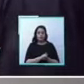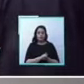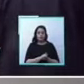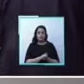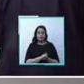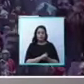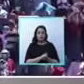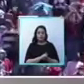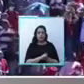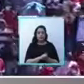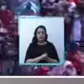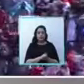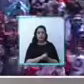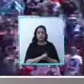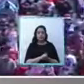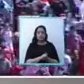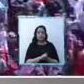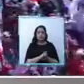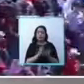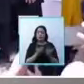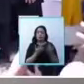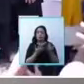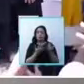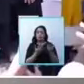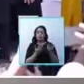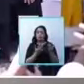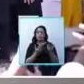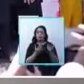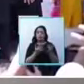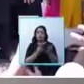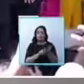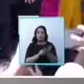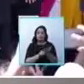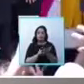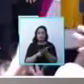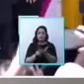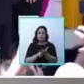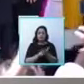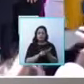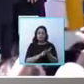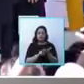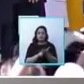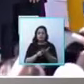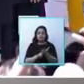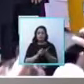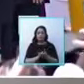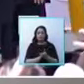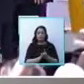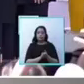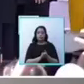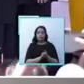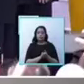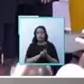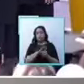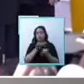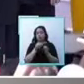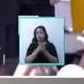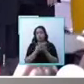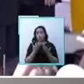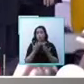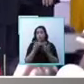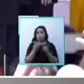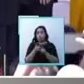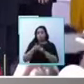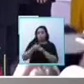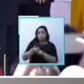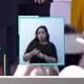el hondureño sigue diciendo que estamos en iguales condiciones, pero la verdad es que hay mayores certezas, hay una